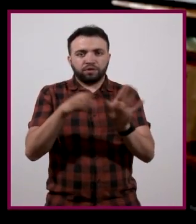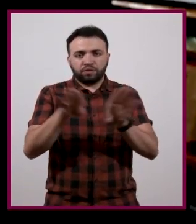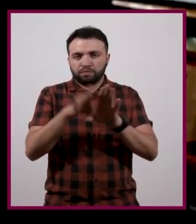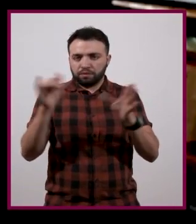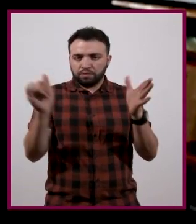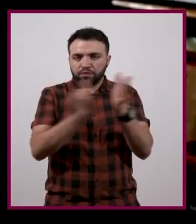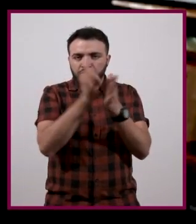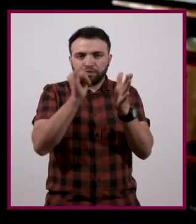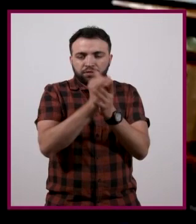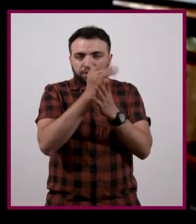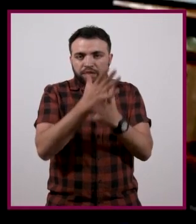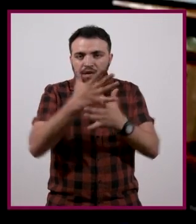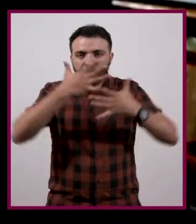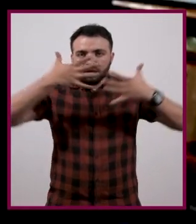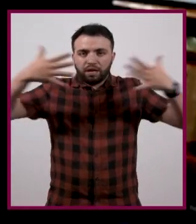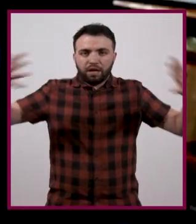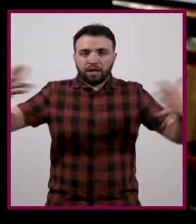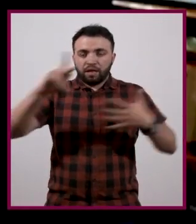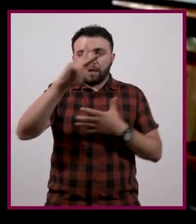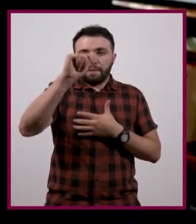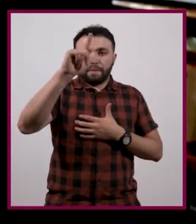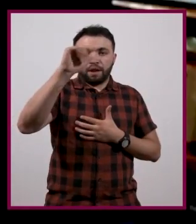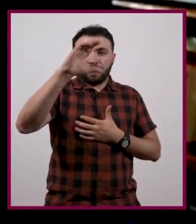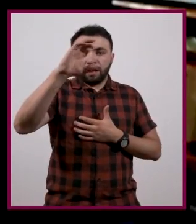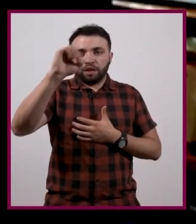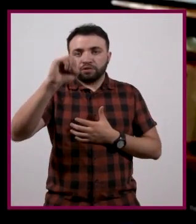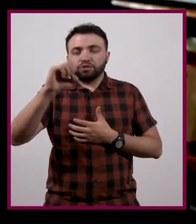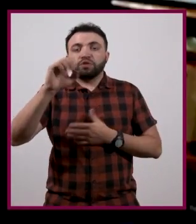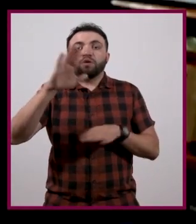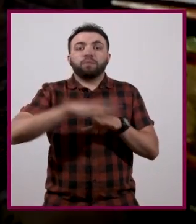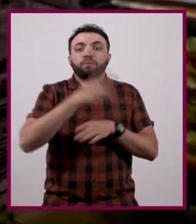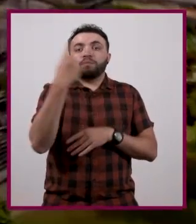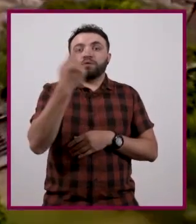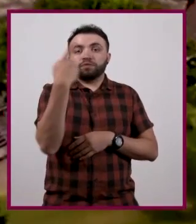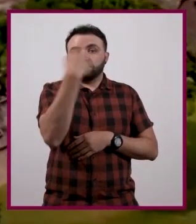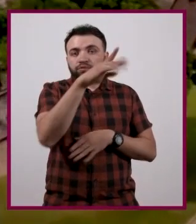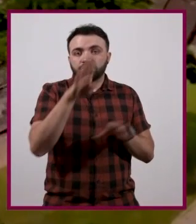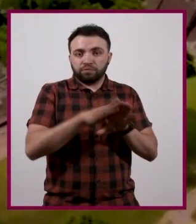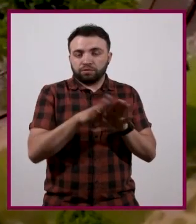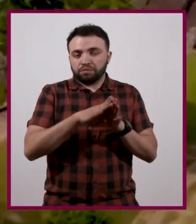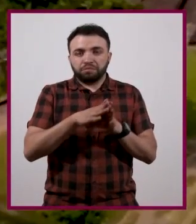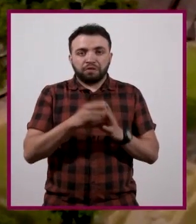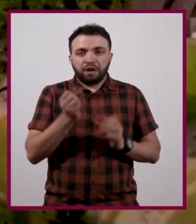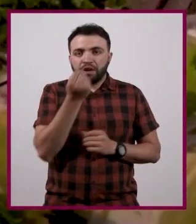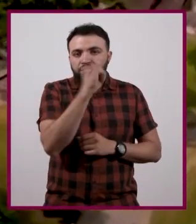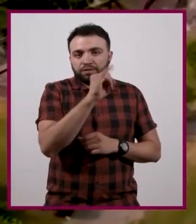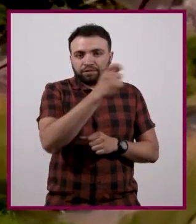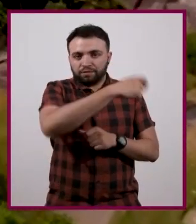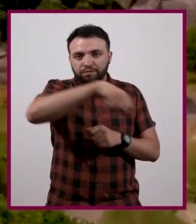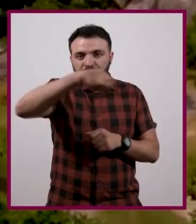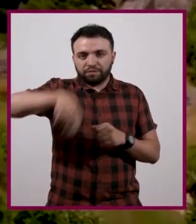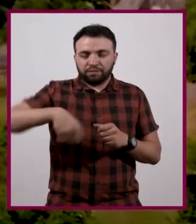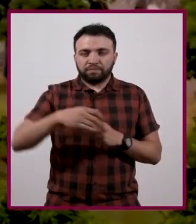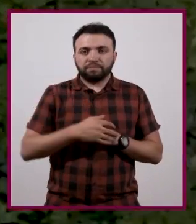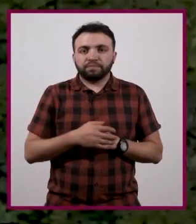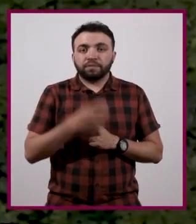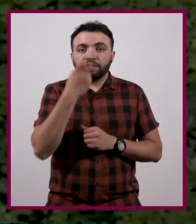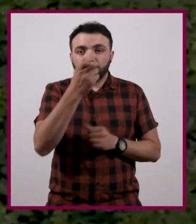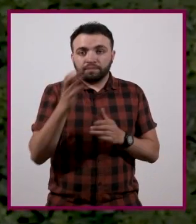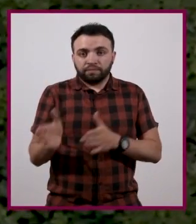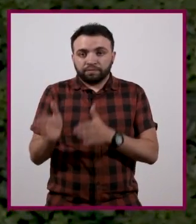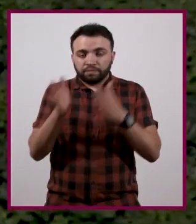construir el enorme palacio, porque eso es del complejo arquitectónico del edificio de las columnas, pasa de ese